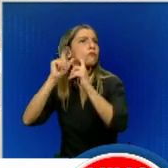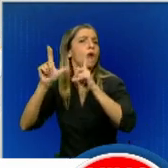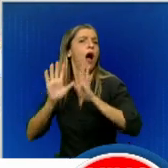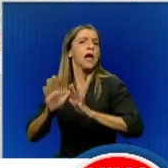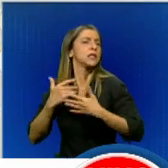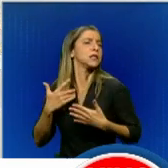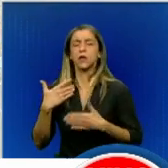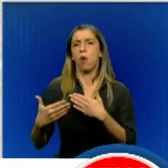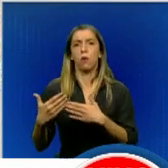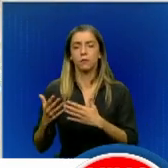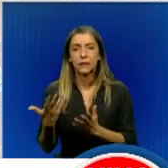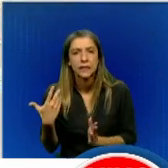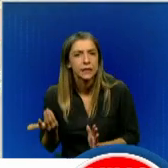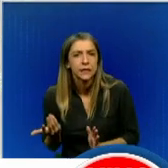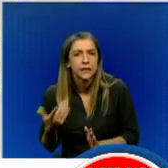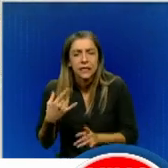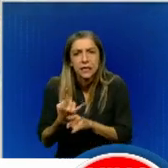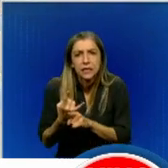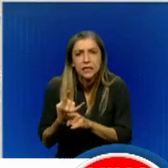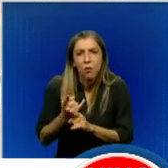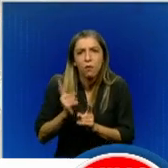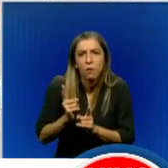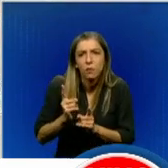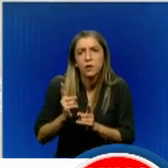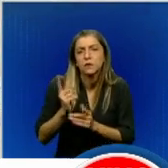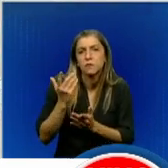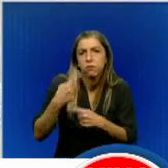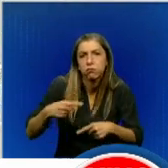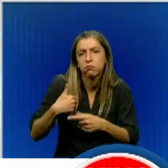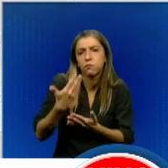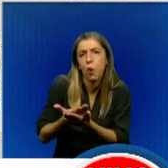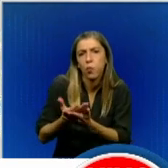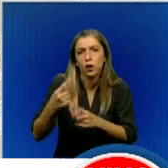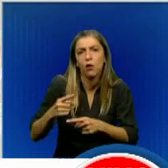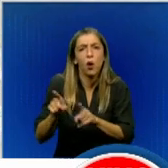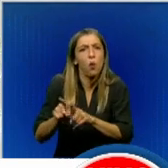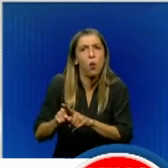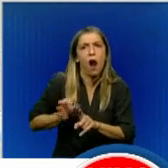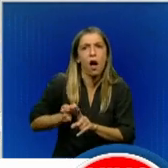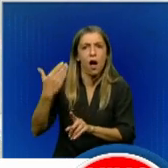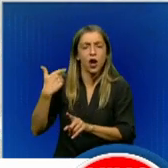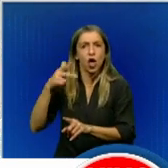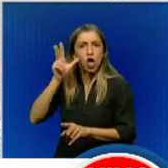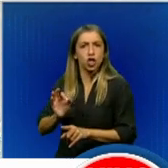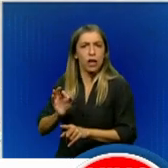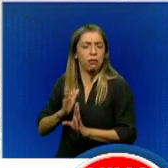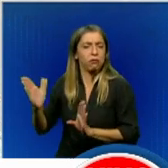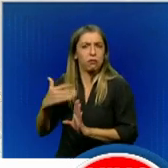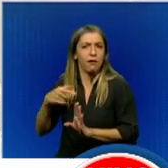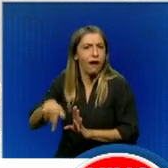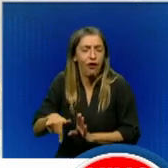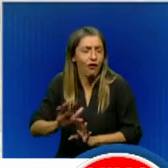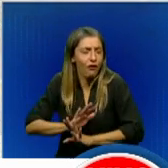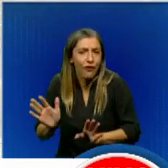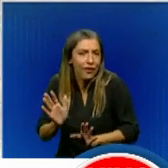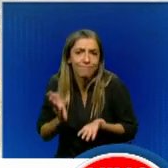tiene que ver con planteo qué son propios de la década del 80 en realidad hoy señor